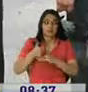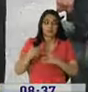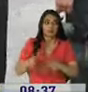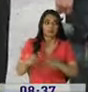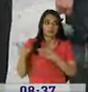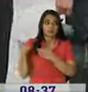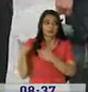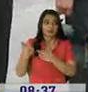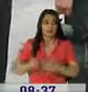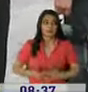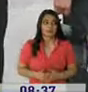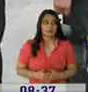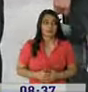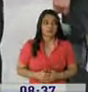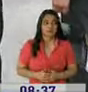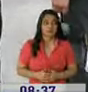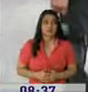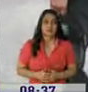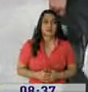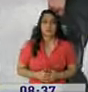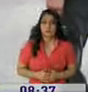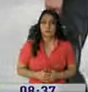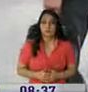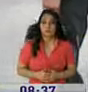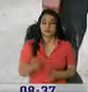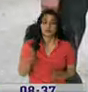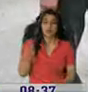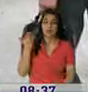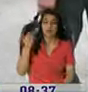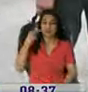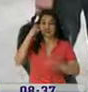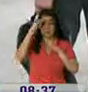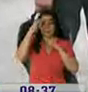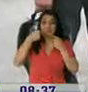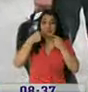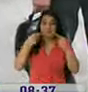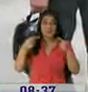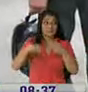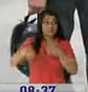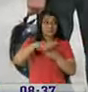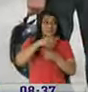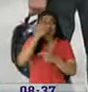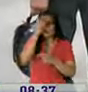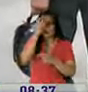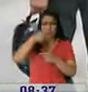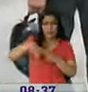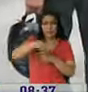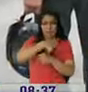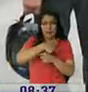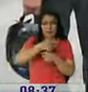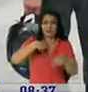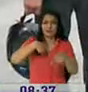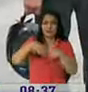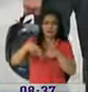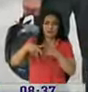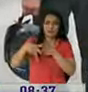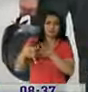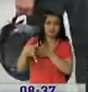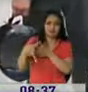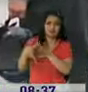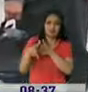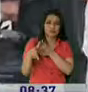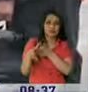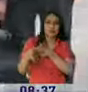ustedes pudieron observar en la nota que realizamos, pues los vecinos se encuentran preocupados por el tráfico que se ocasiona en